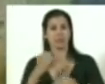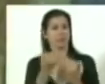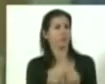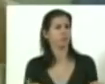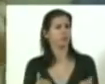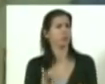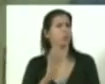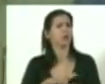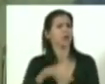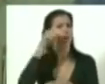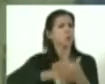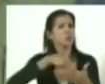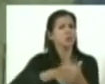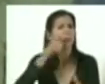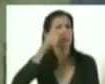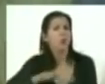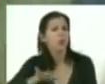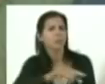Y es ahí donde Bolívar